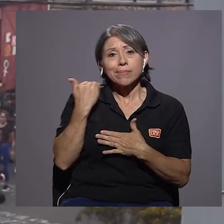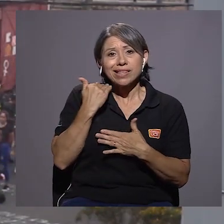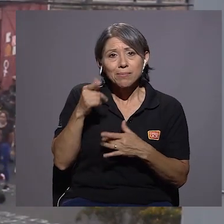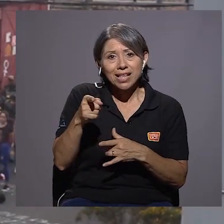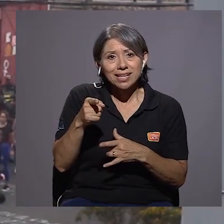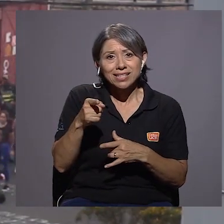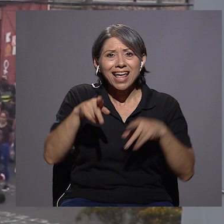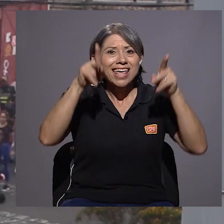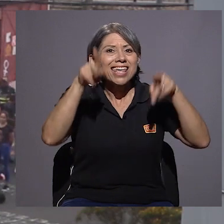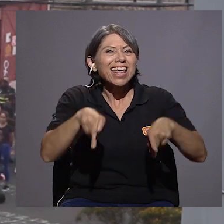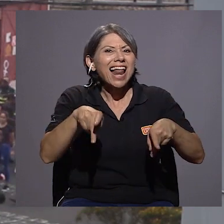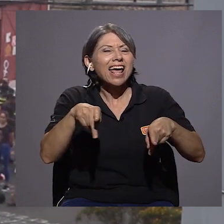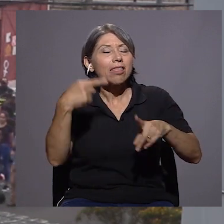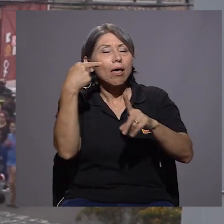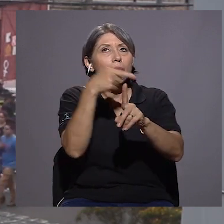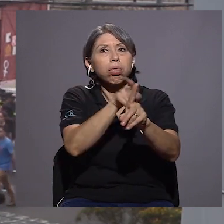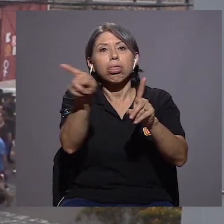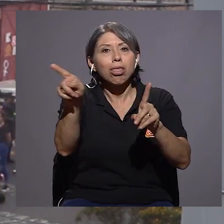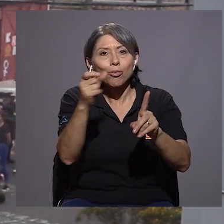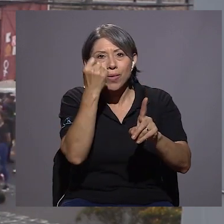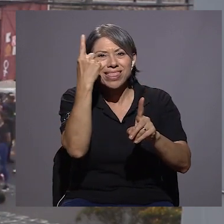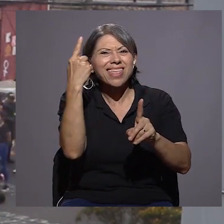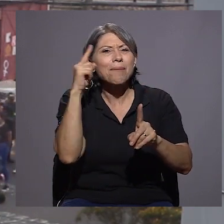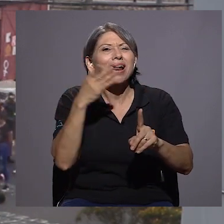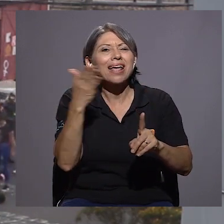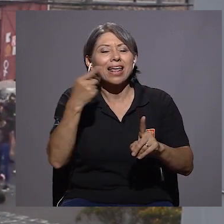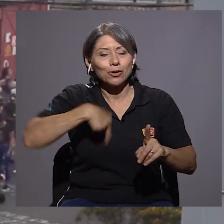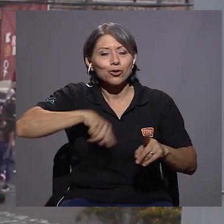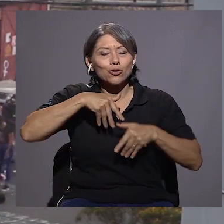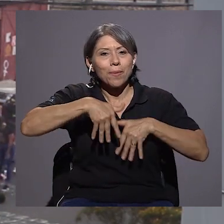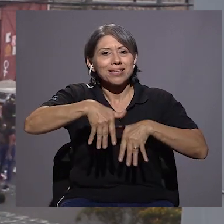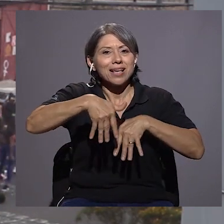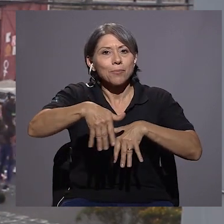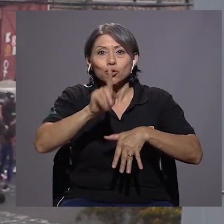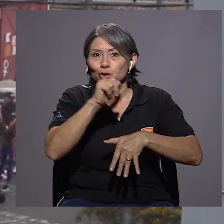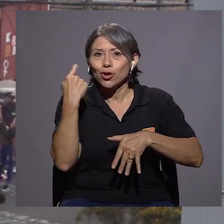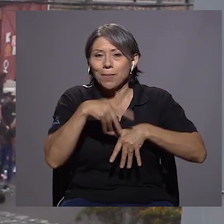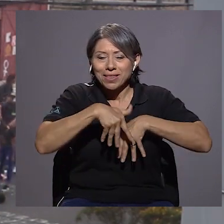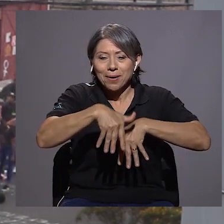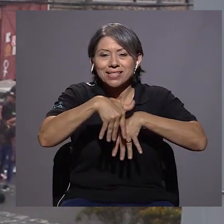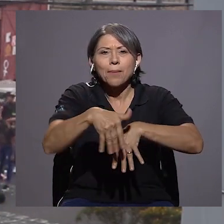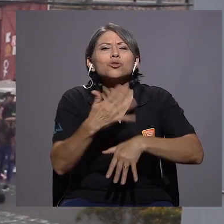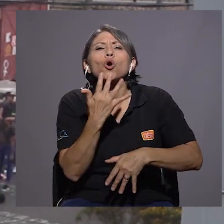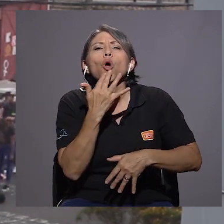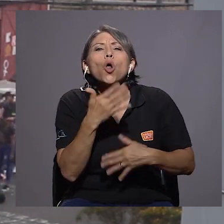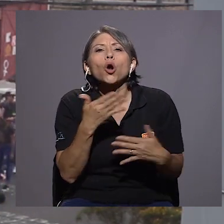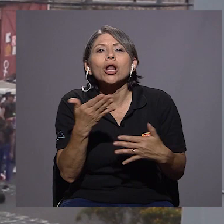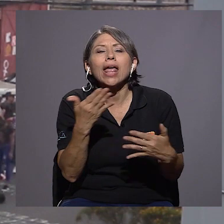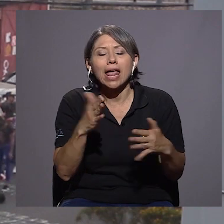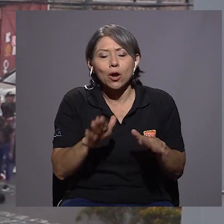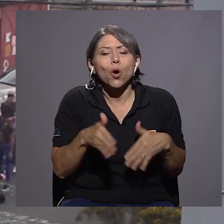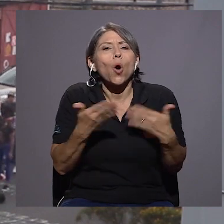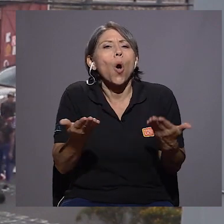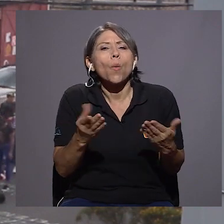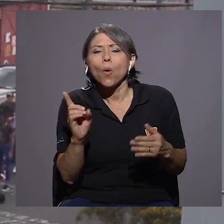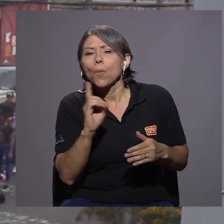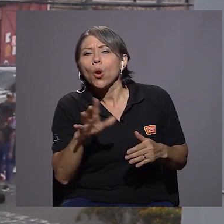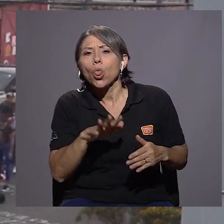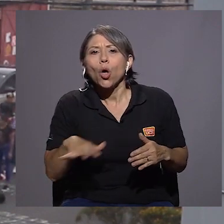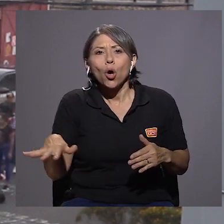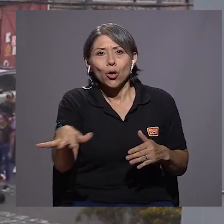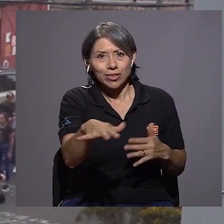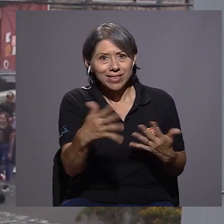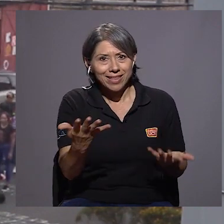desvíe el tema, ¿verdad? Como hacia dónde estamos marchando, porque no es solamente marchar, es que de qué color marchamos, cómo marchamos, por qué lado, la